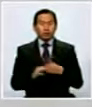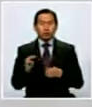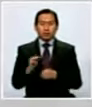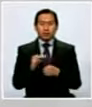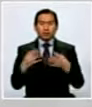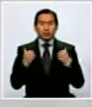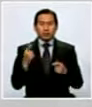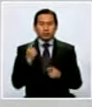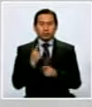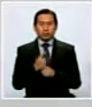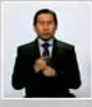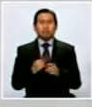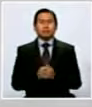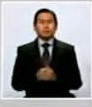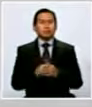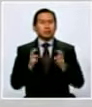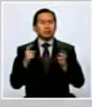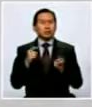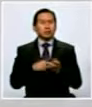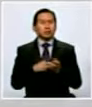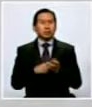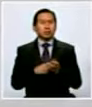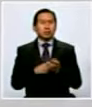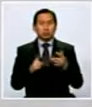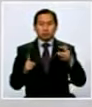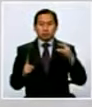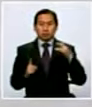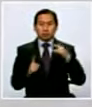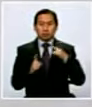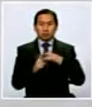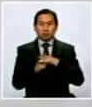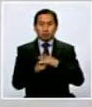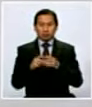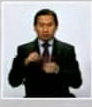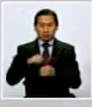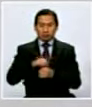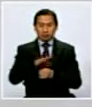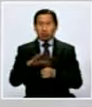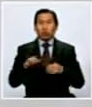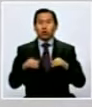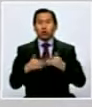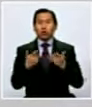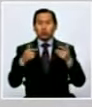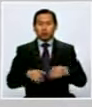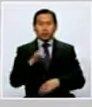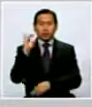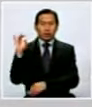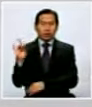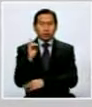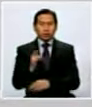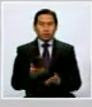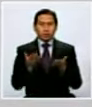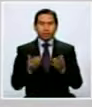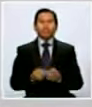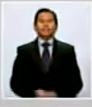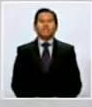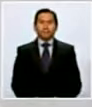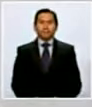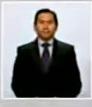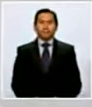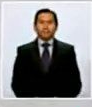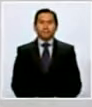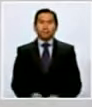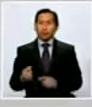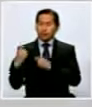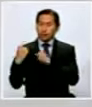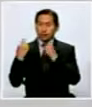Ministerio de Salud en relación a la situación epidemiológica COVID-19 en Bolivia.